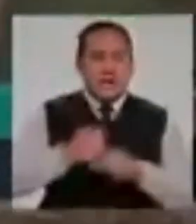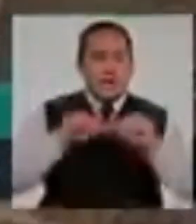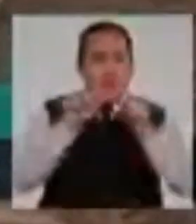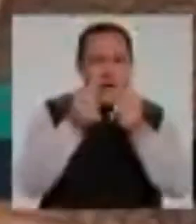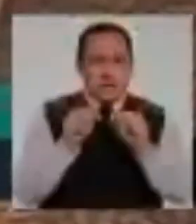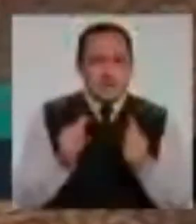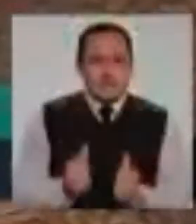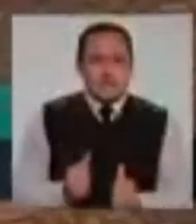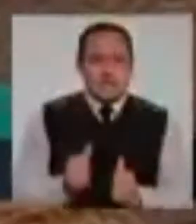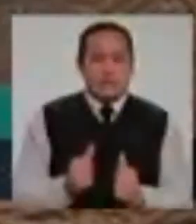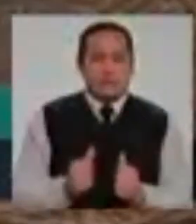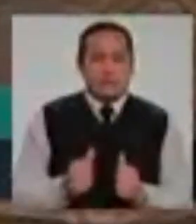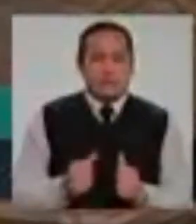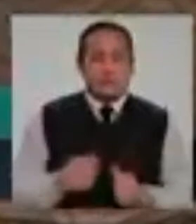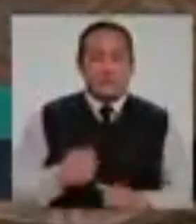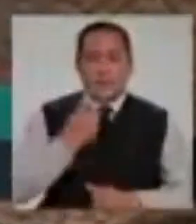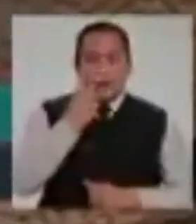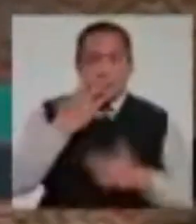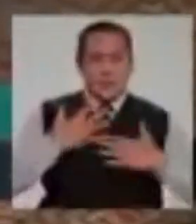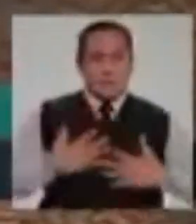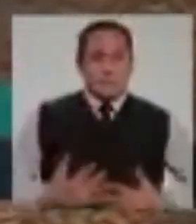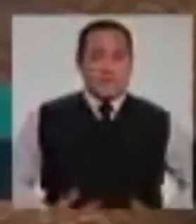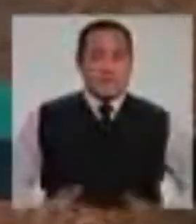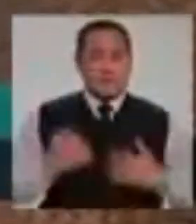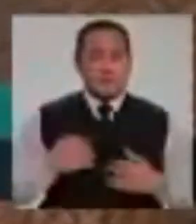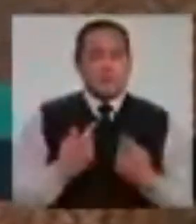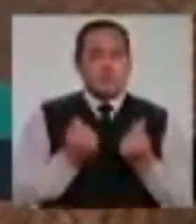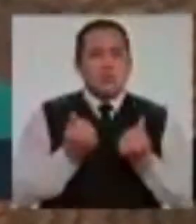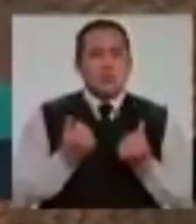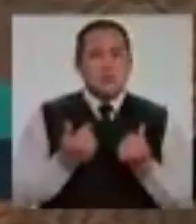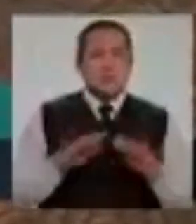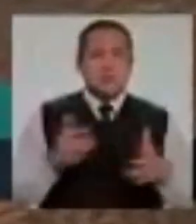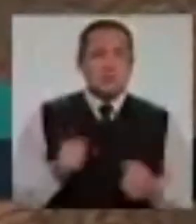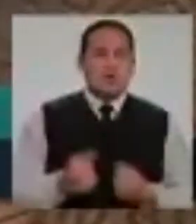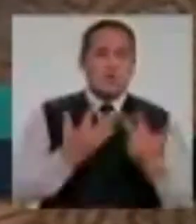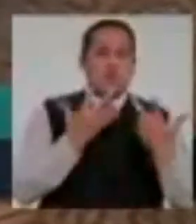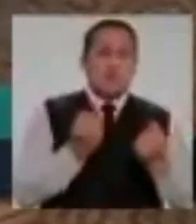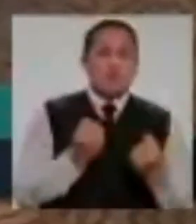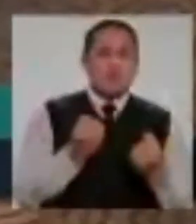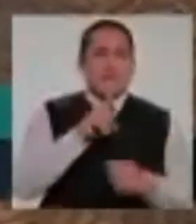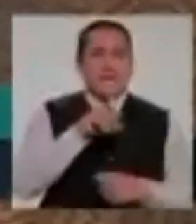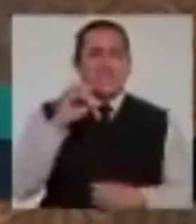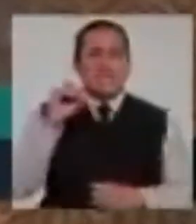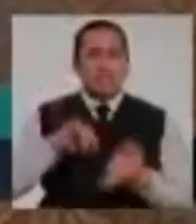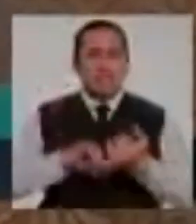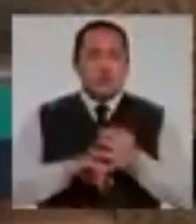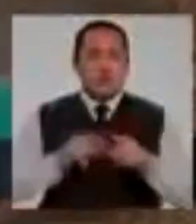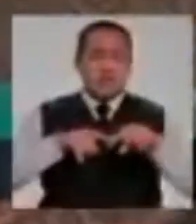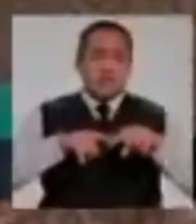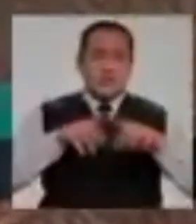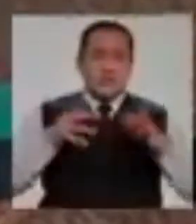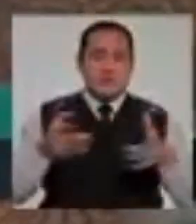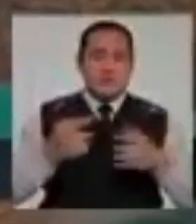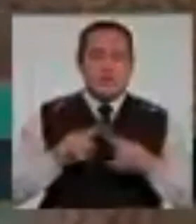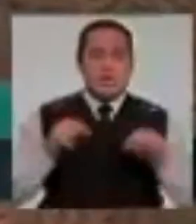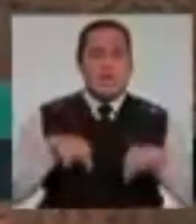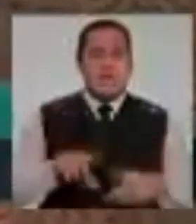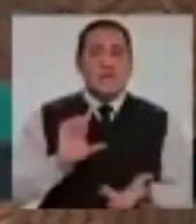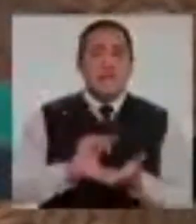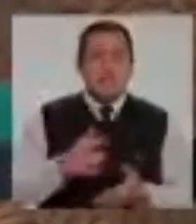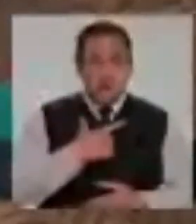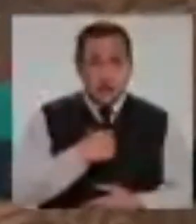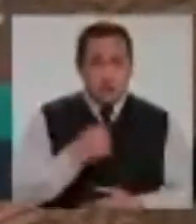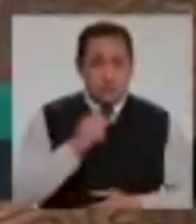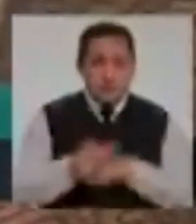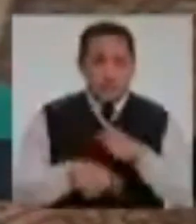artesanal. Mira, este vestido puede costar 80 a 100 soles, depende. ¿Y la gente aquí en Lima les